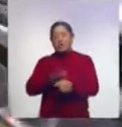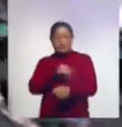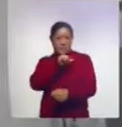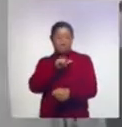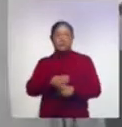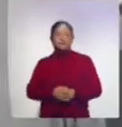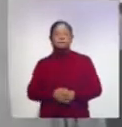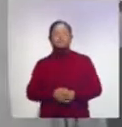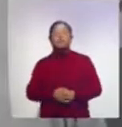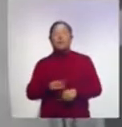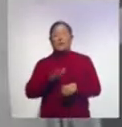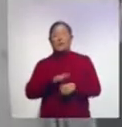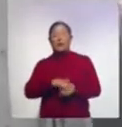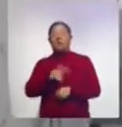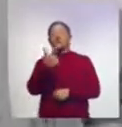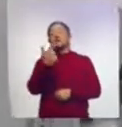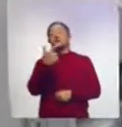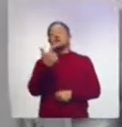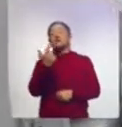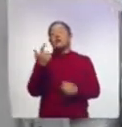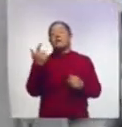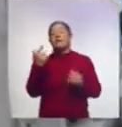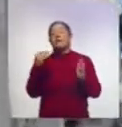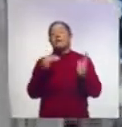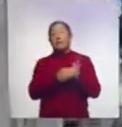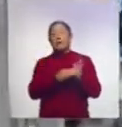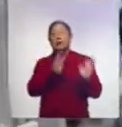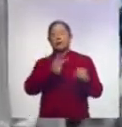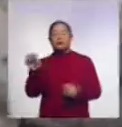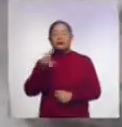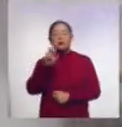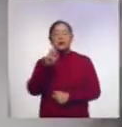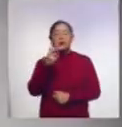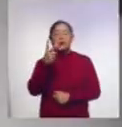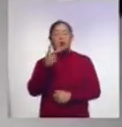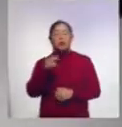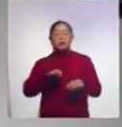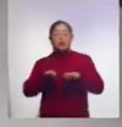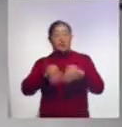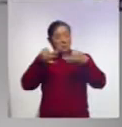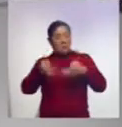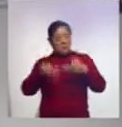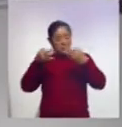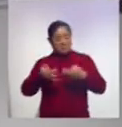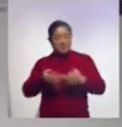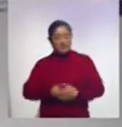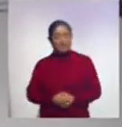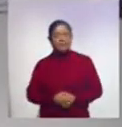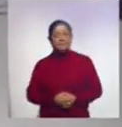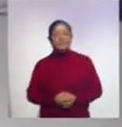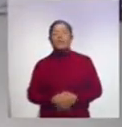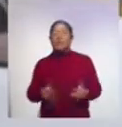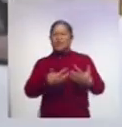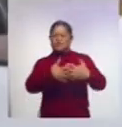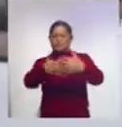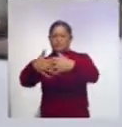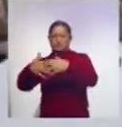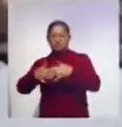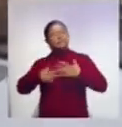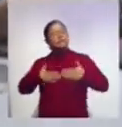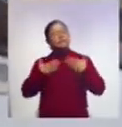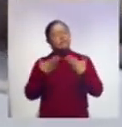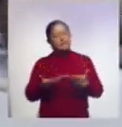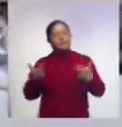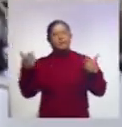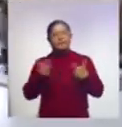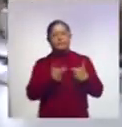administración se han generado 12.432 empleos formales. Marco Mena refirió que las empresas han tenido confianza para